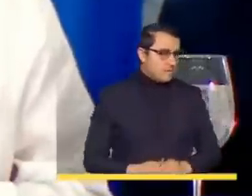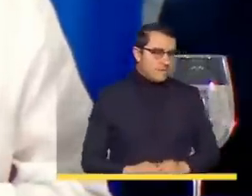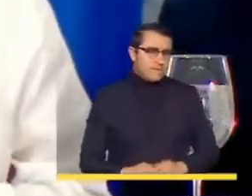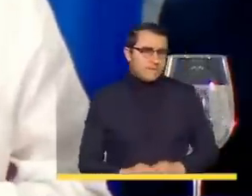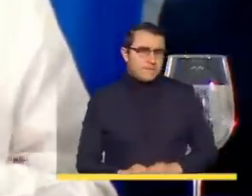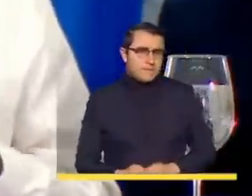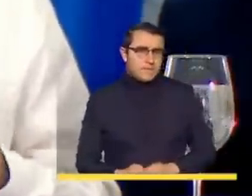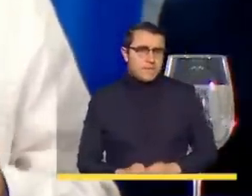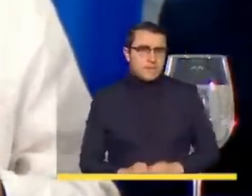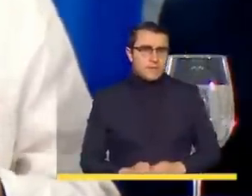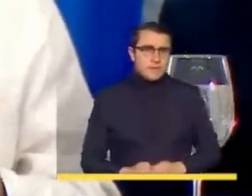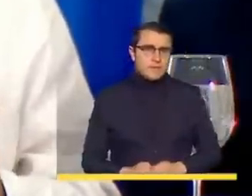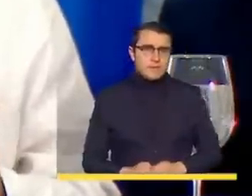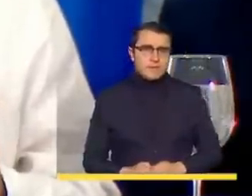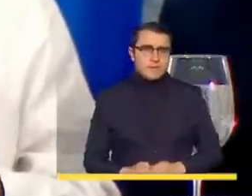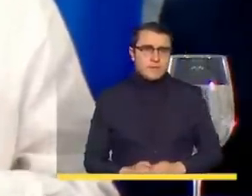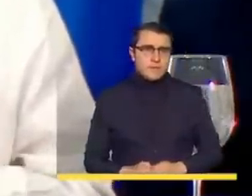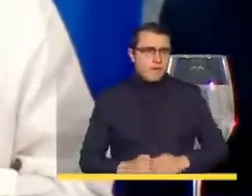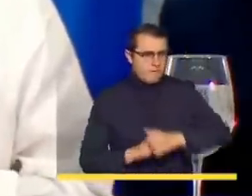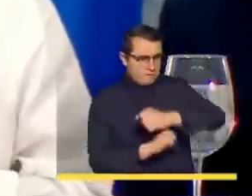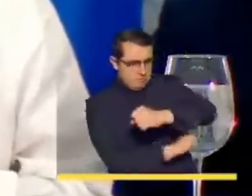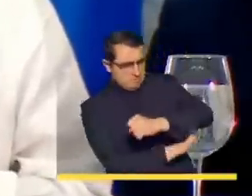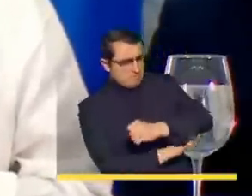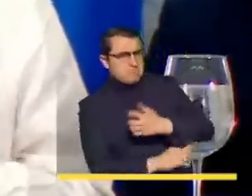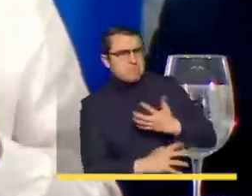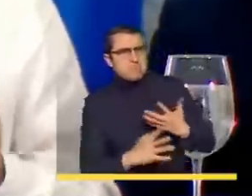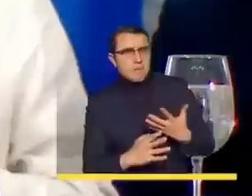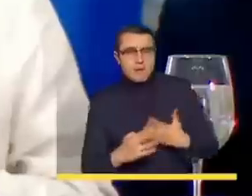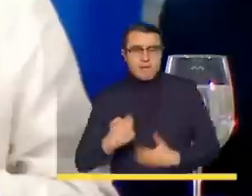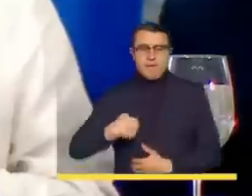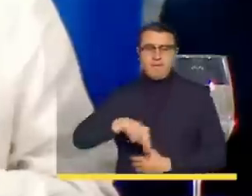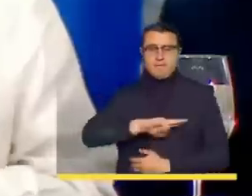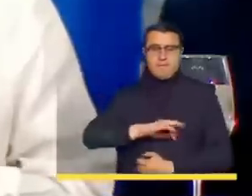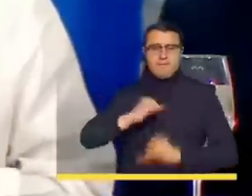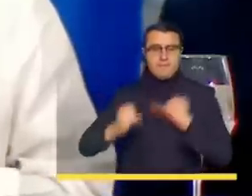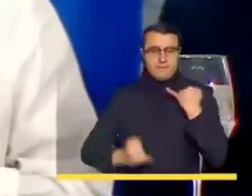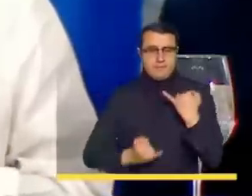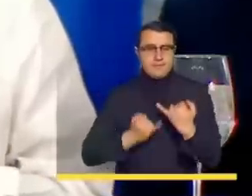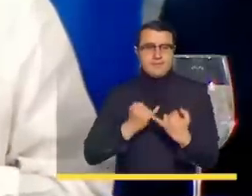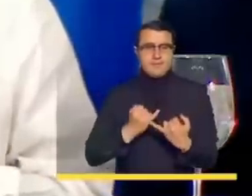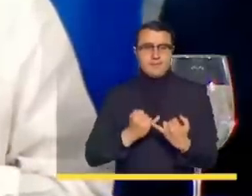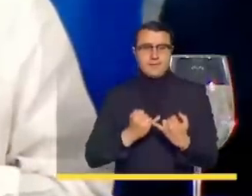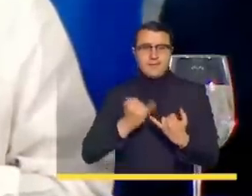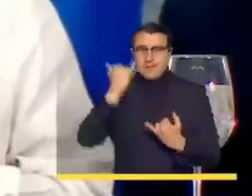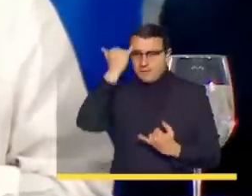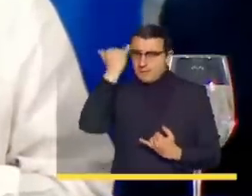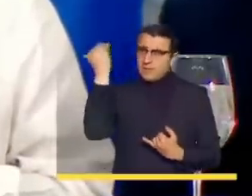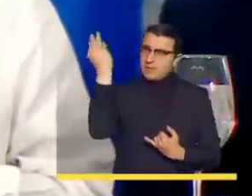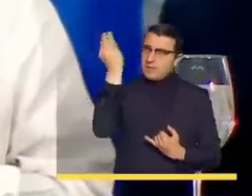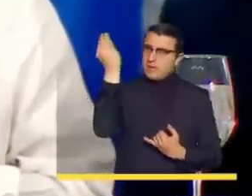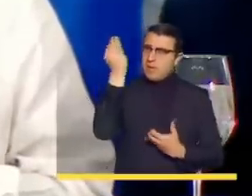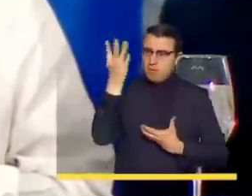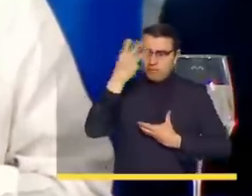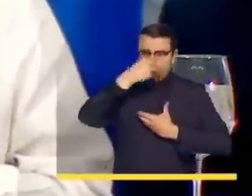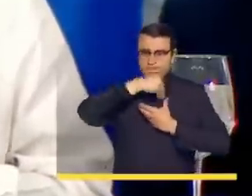lo que somos, nuestra identidad, nuestra idiosincrasia.